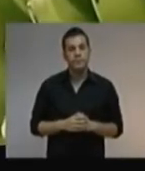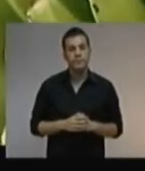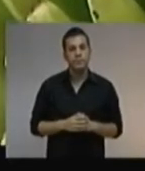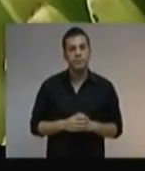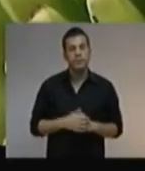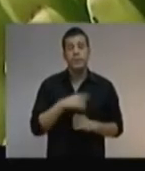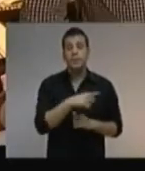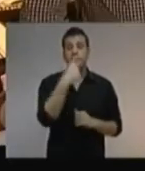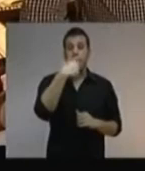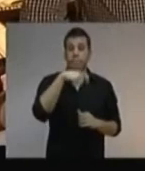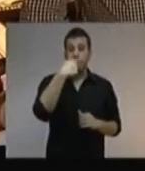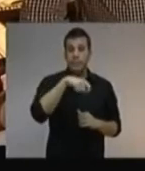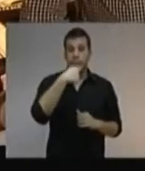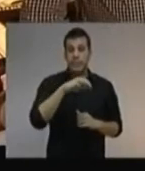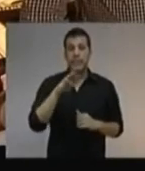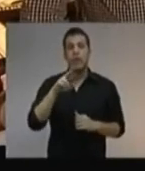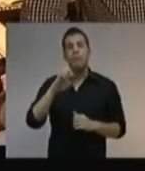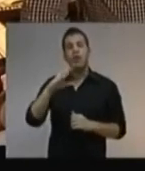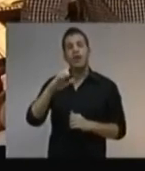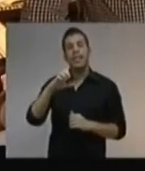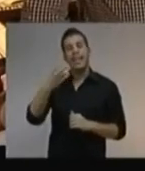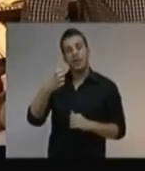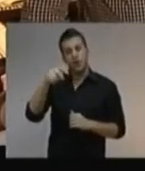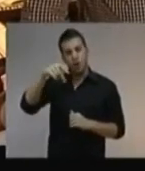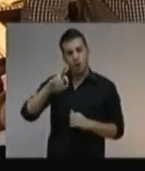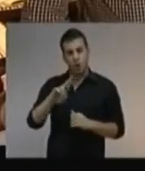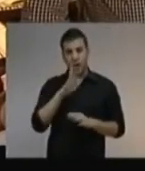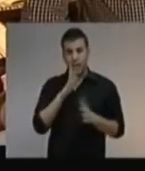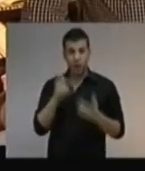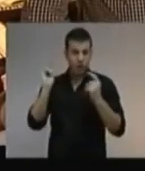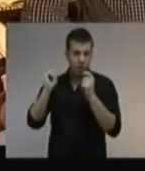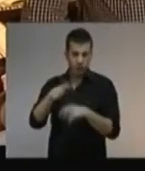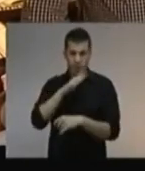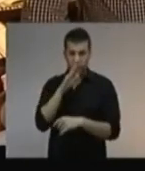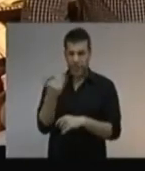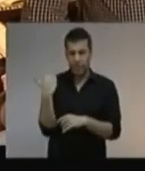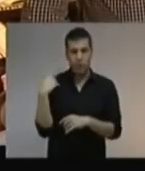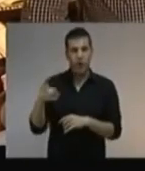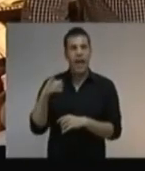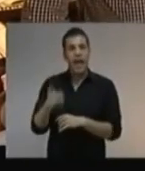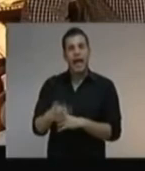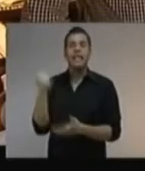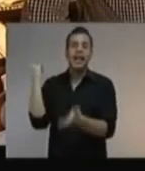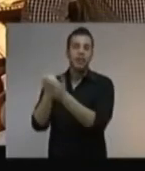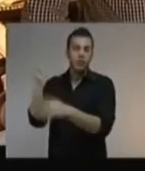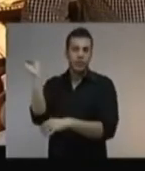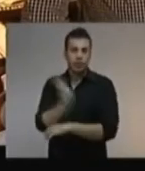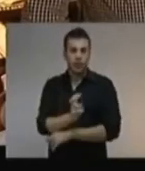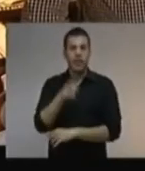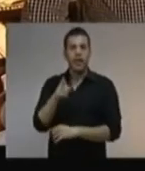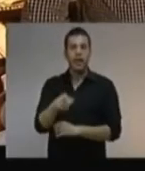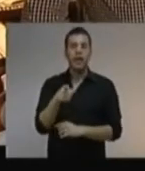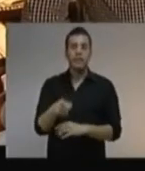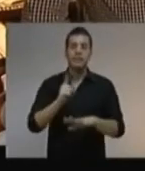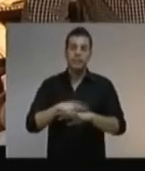Juan es el presidente de Proquenor y están de enhorabuena porque les acaban de conceder la denominación de origen, algo muy buscado y muy trabajado